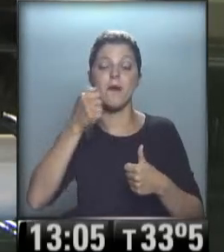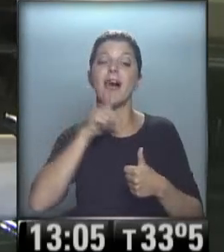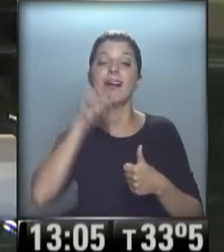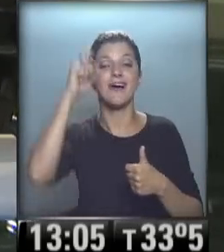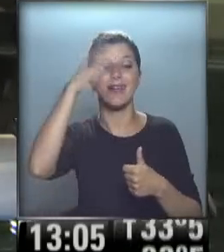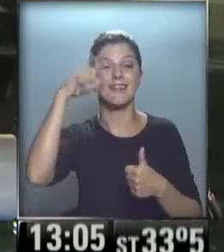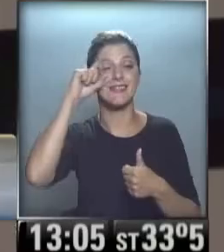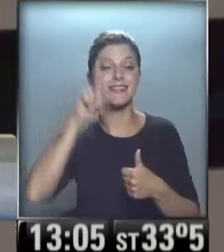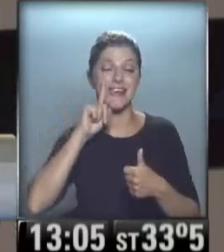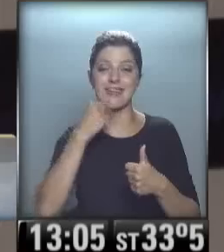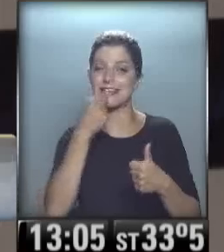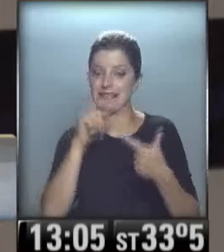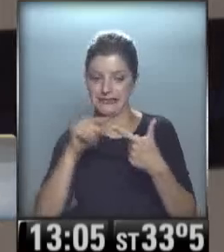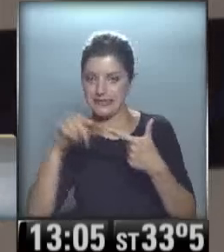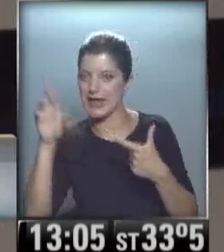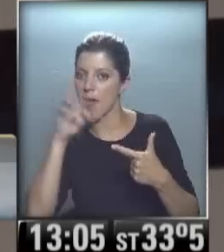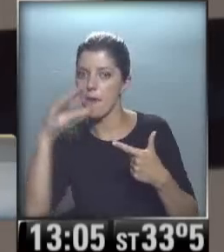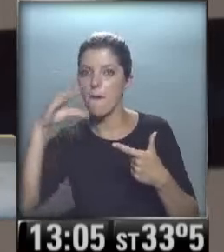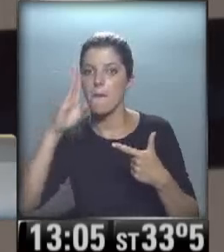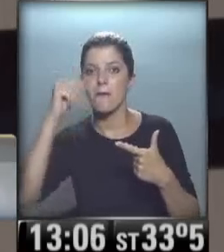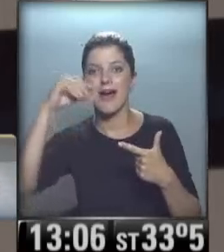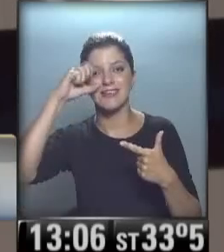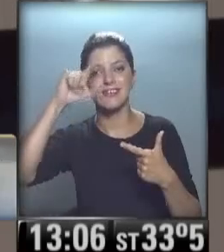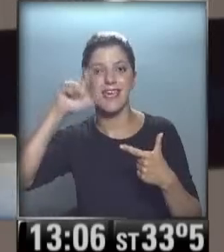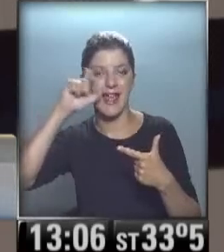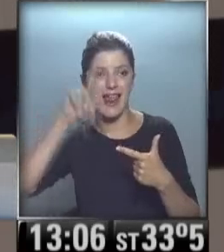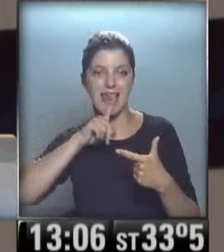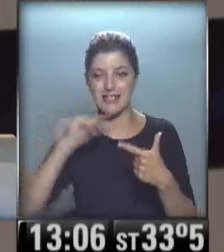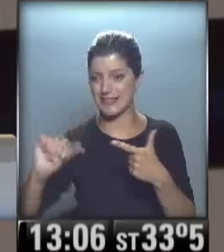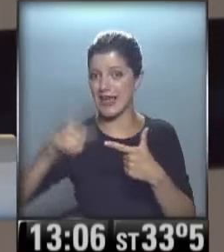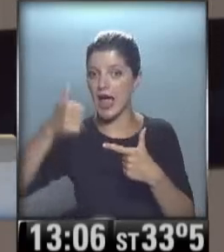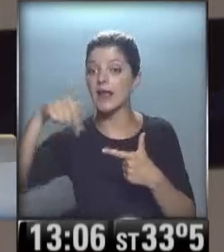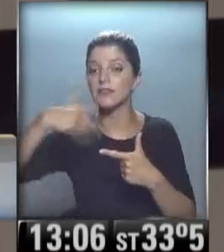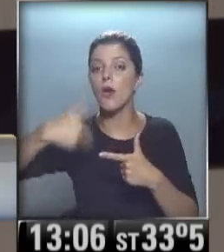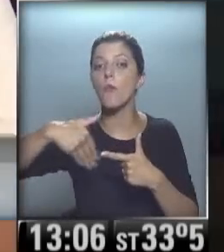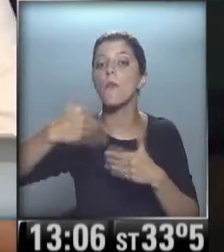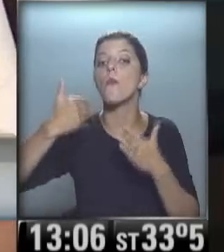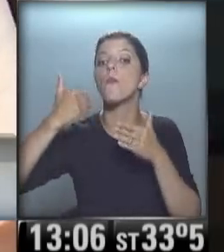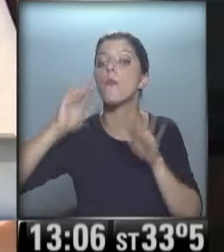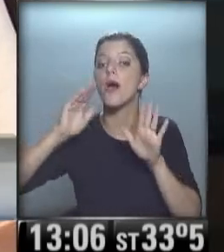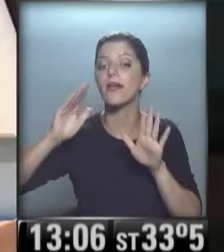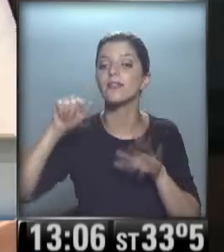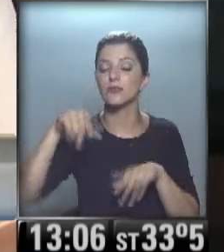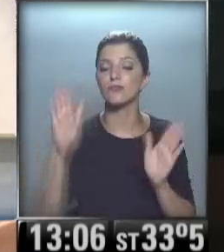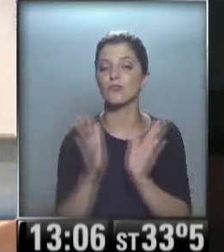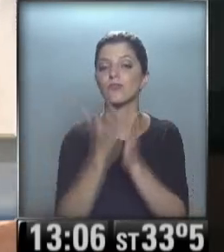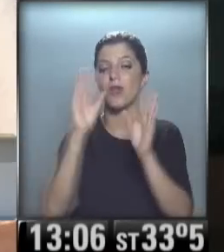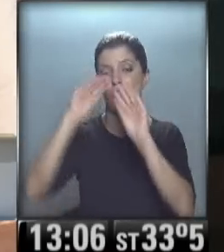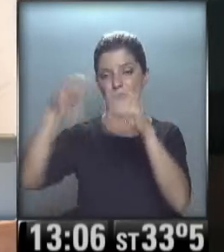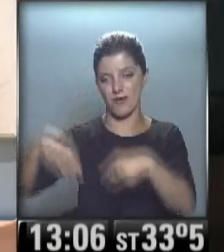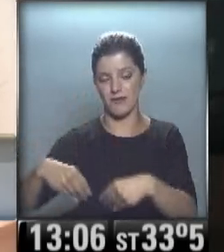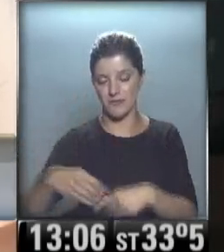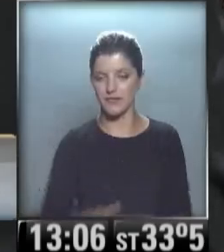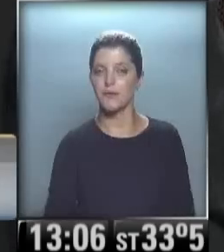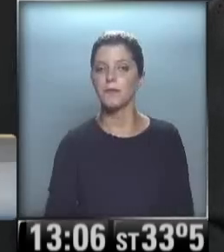contundente de veled movilizaciones voluntad política pueden efectivamente destruir esa casa estaba